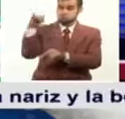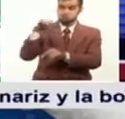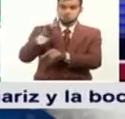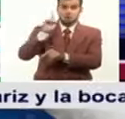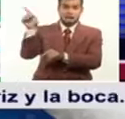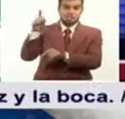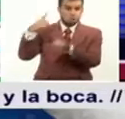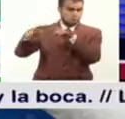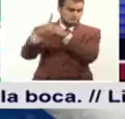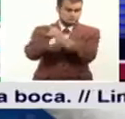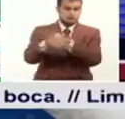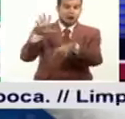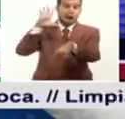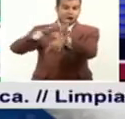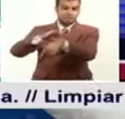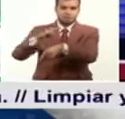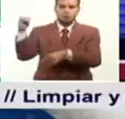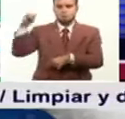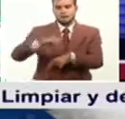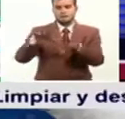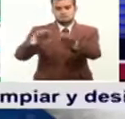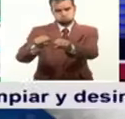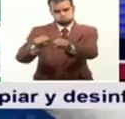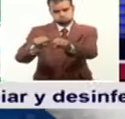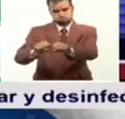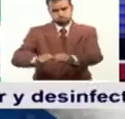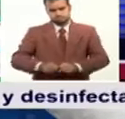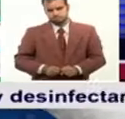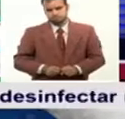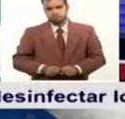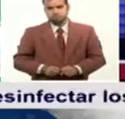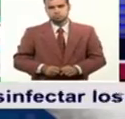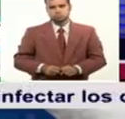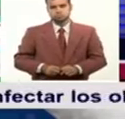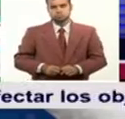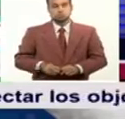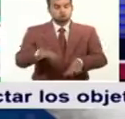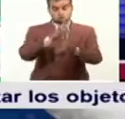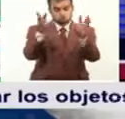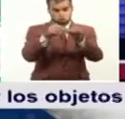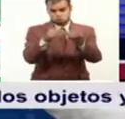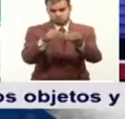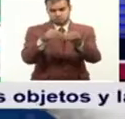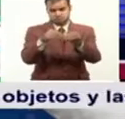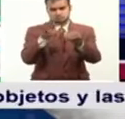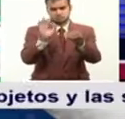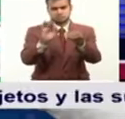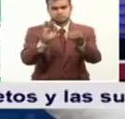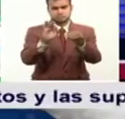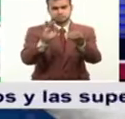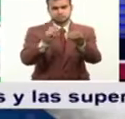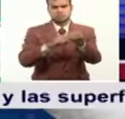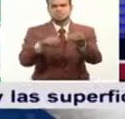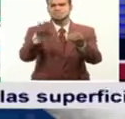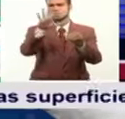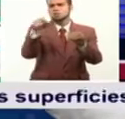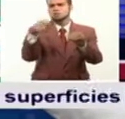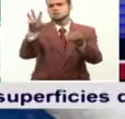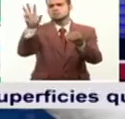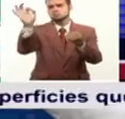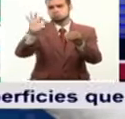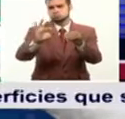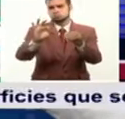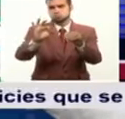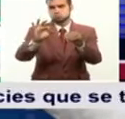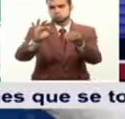ayer. En Cuba, desde que comenzó la pandemia, el 5,3% de todos los pacientes que se